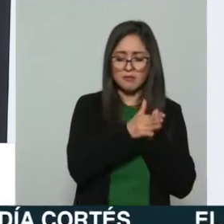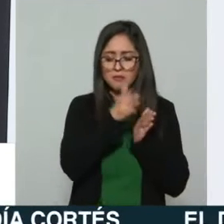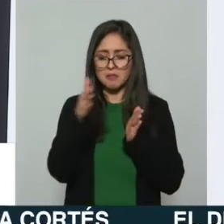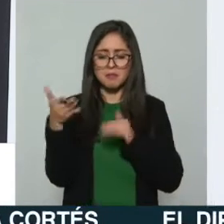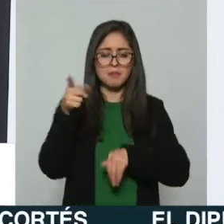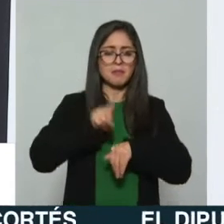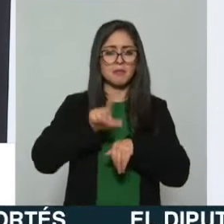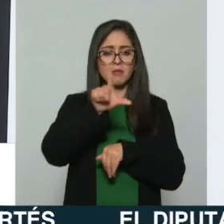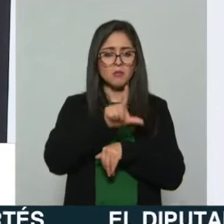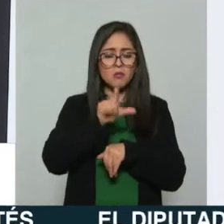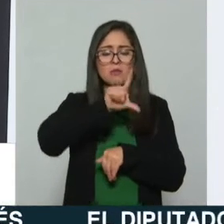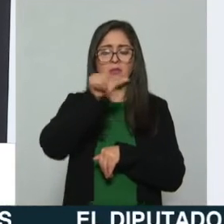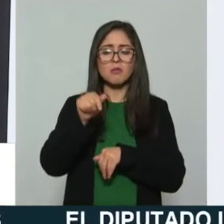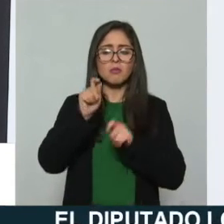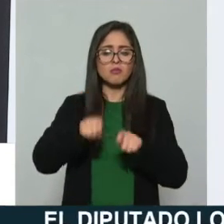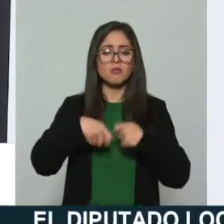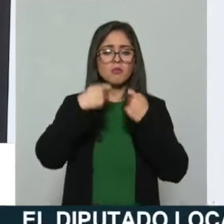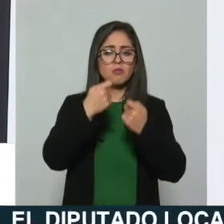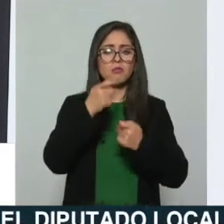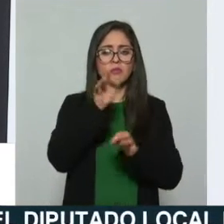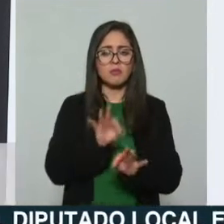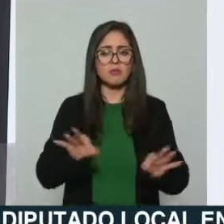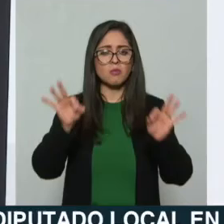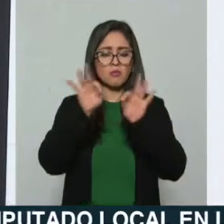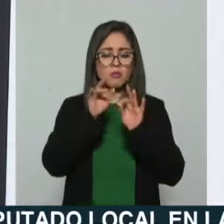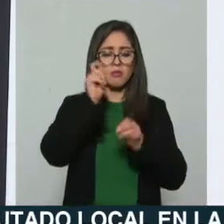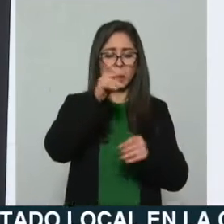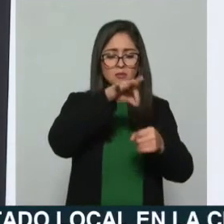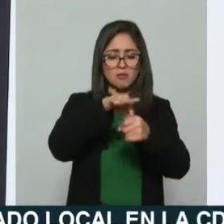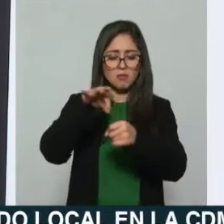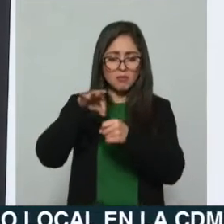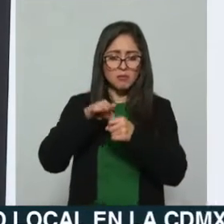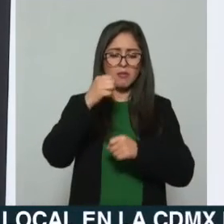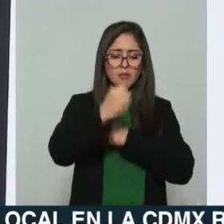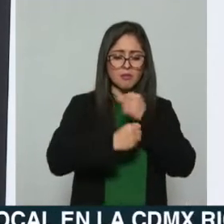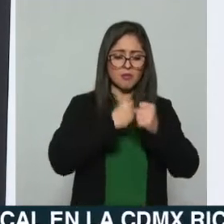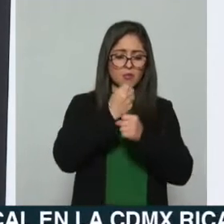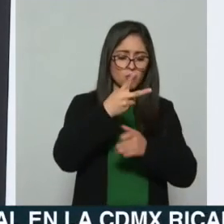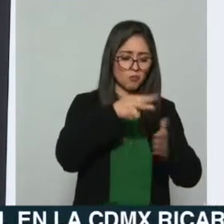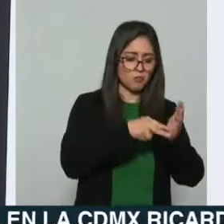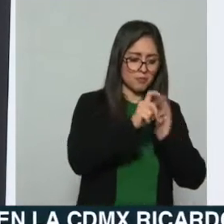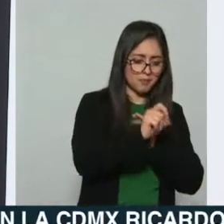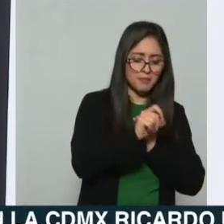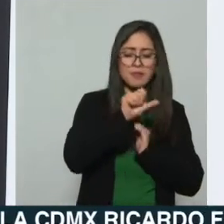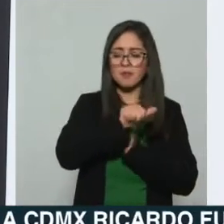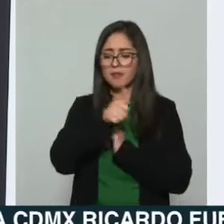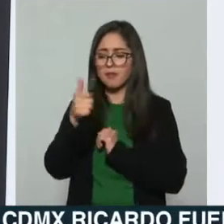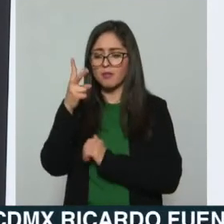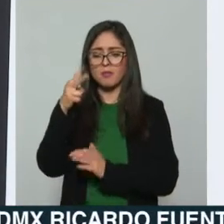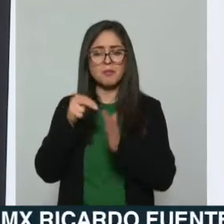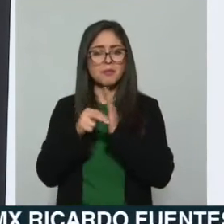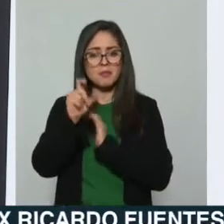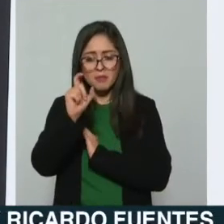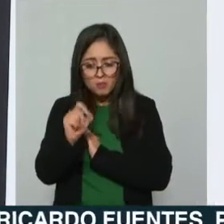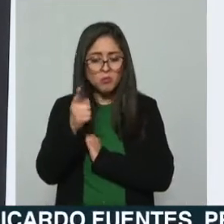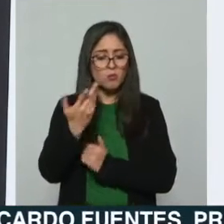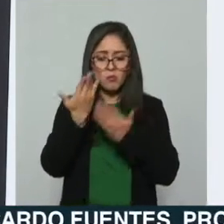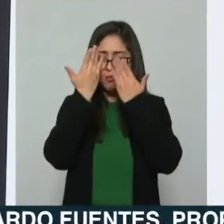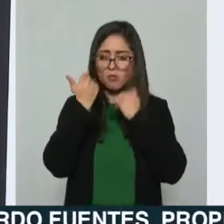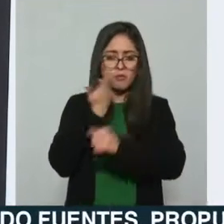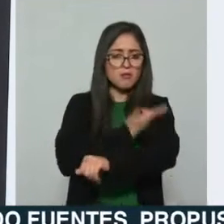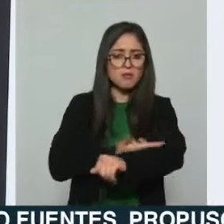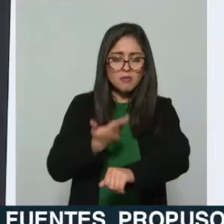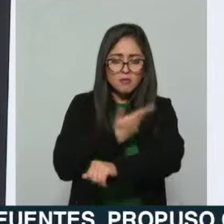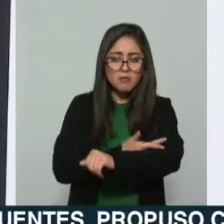para 2 ejercicios fiscales. Es importante decirle a la ciudadanía que se votará para 2020 y 2021, habida cuenta que en 2021 no tendremos este proceso porque